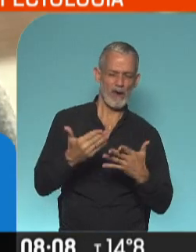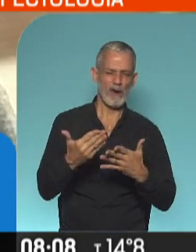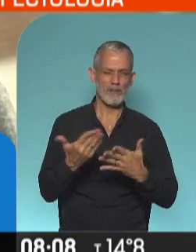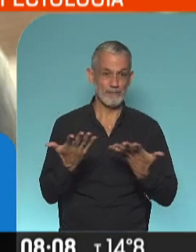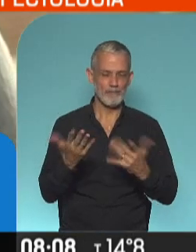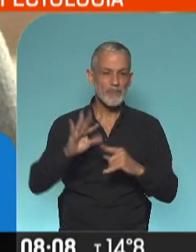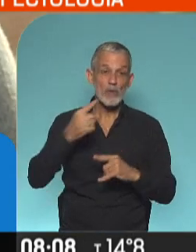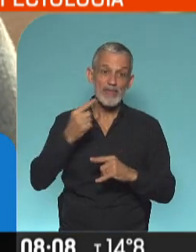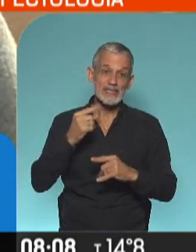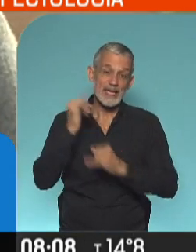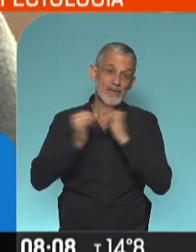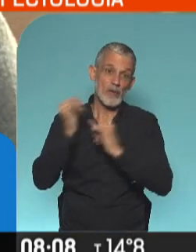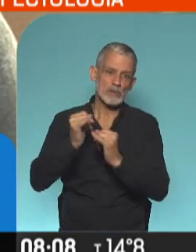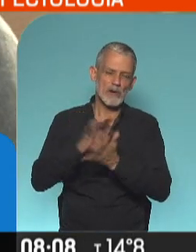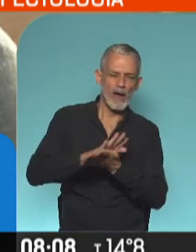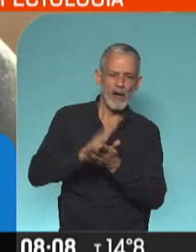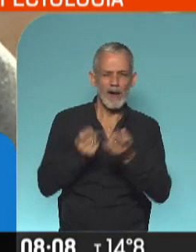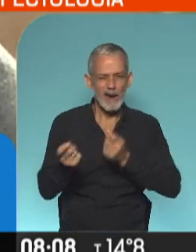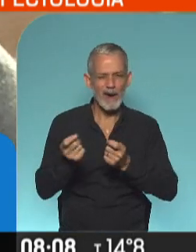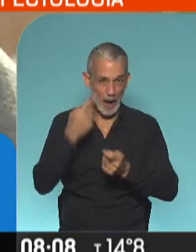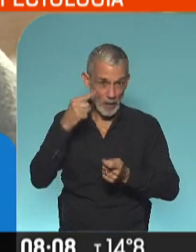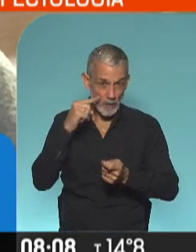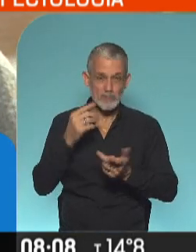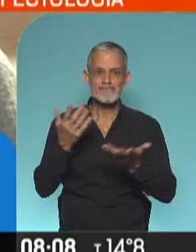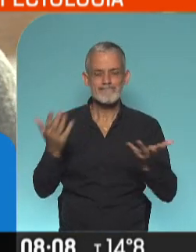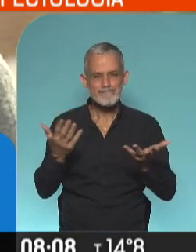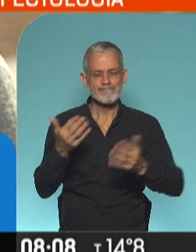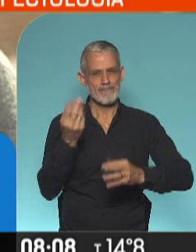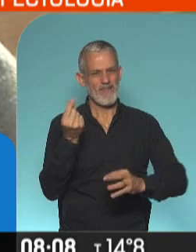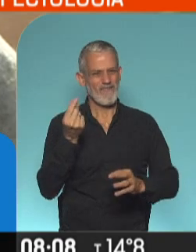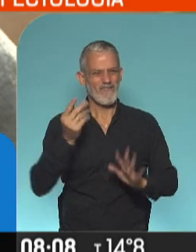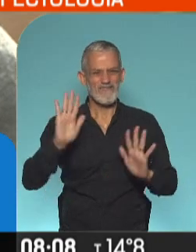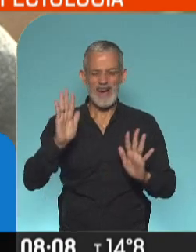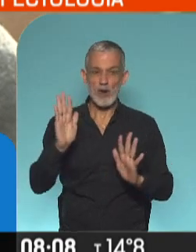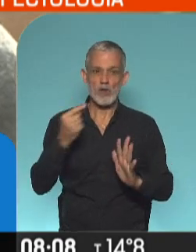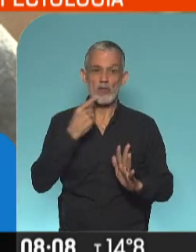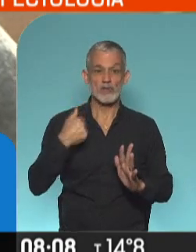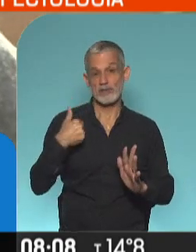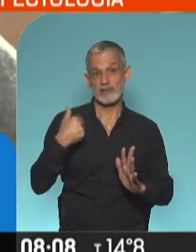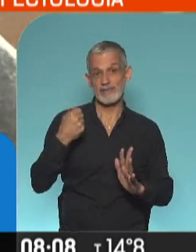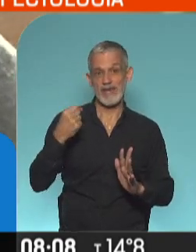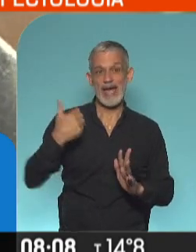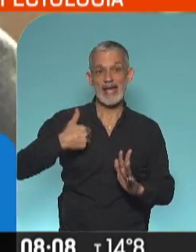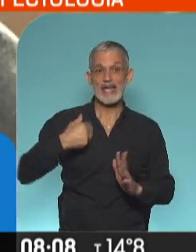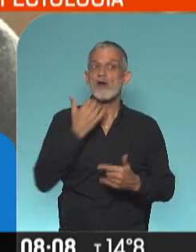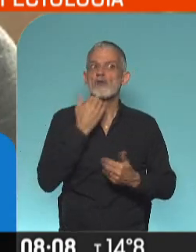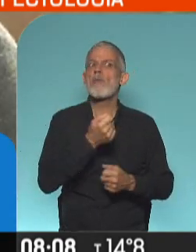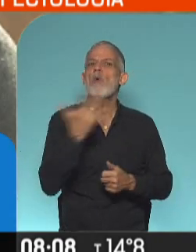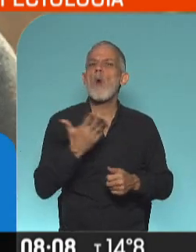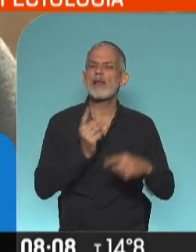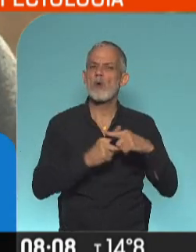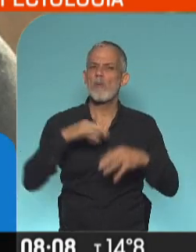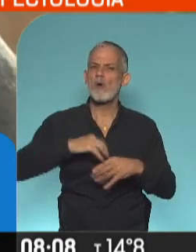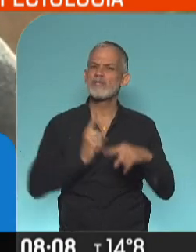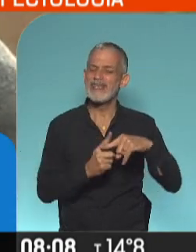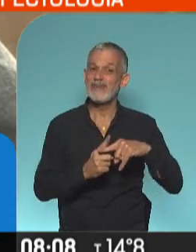operada esta información? Yo no puedo decir eso, pero digamos que el valor que tiene, no es lo mismo decir que uno no sabe la cantidad de casos positivos